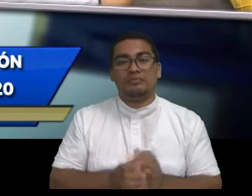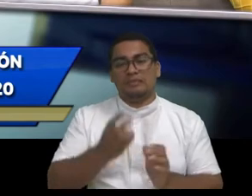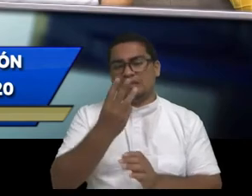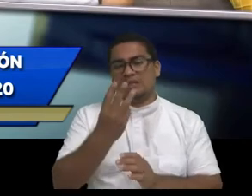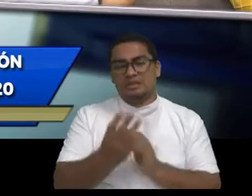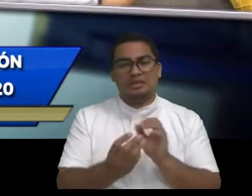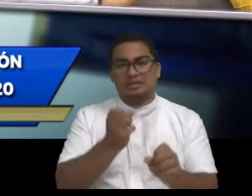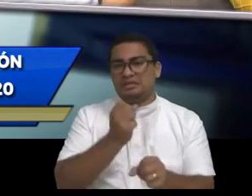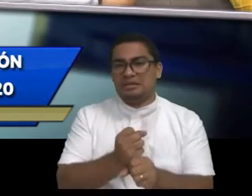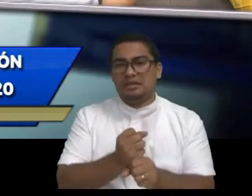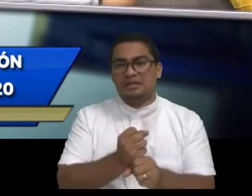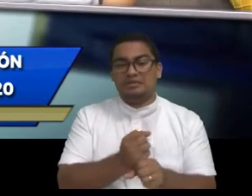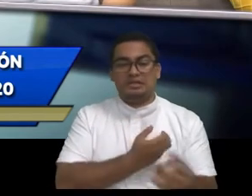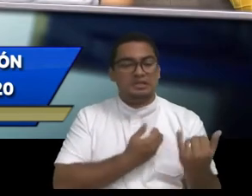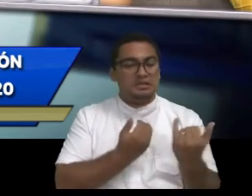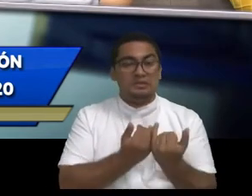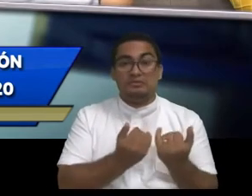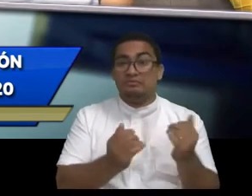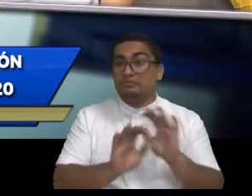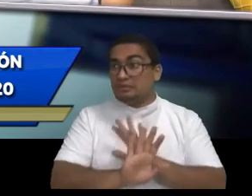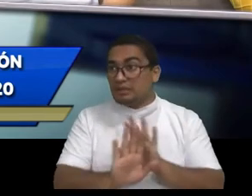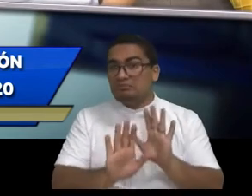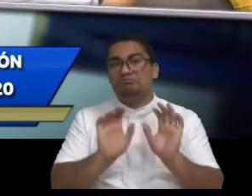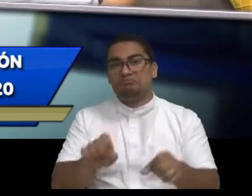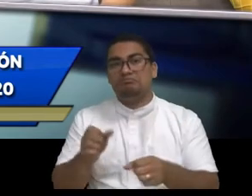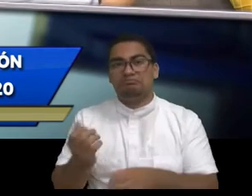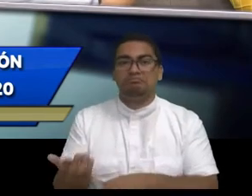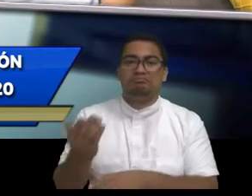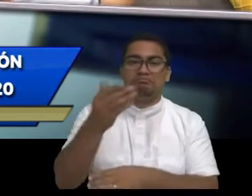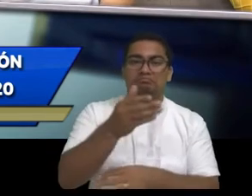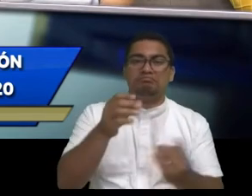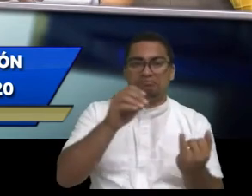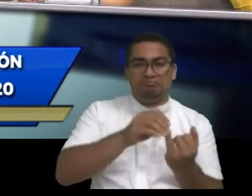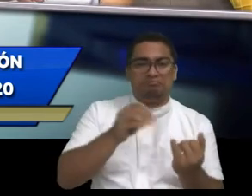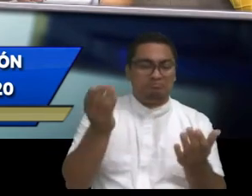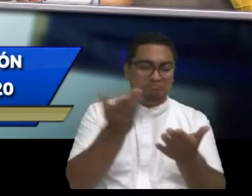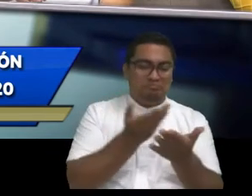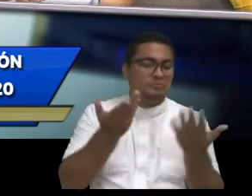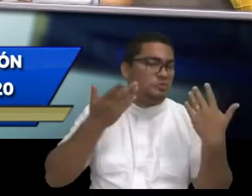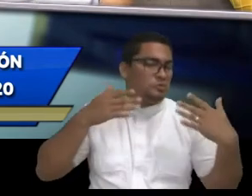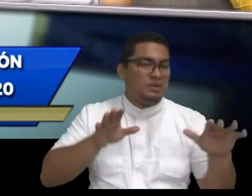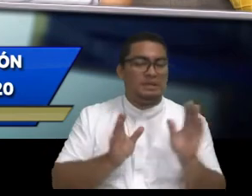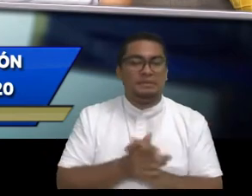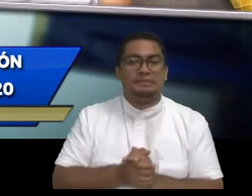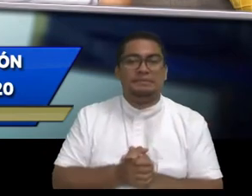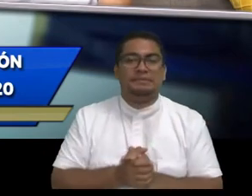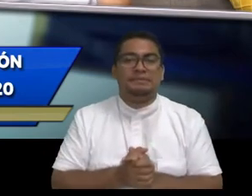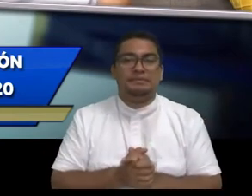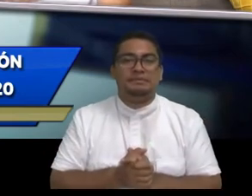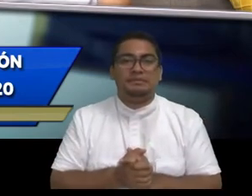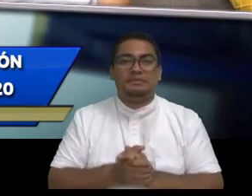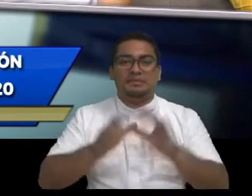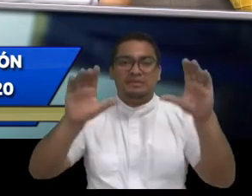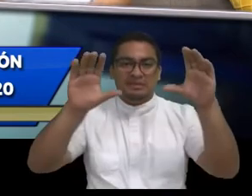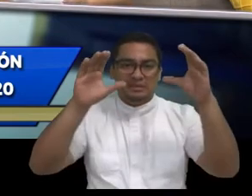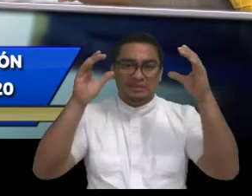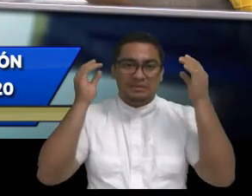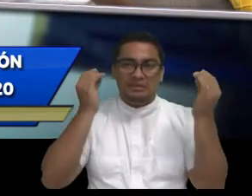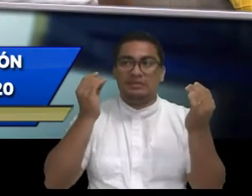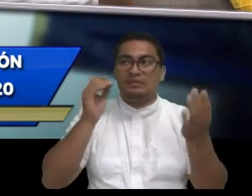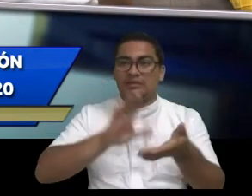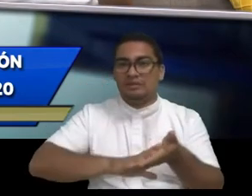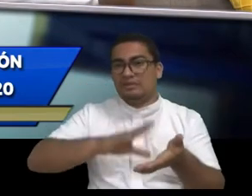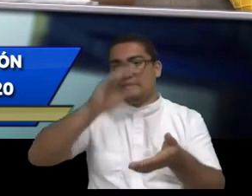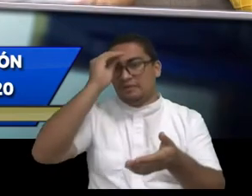ponemos puedes aplicar a una carrera técnica en cualquiera de las modalidades en el caso de los cursos de capacitación hay